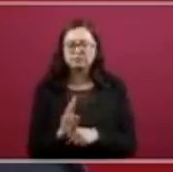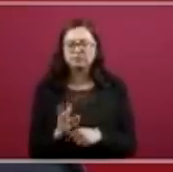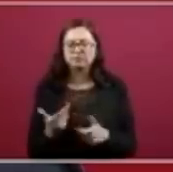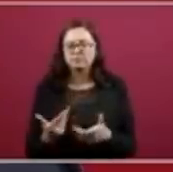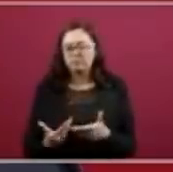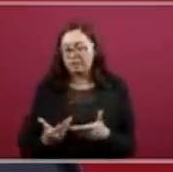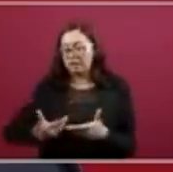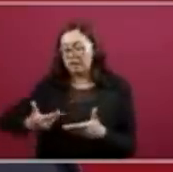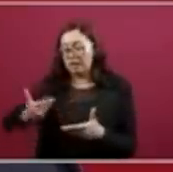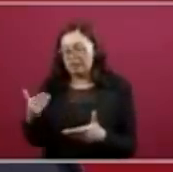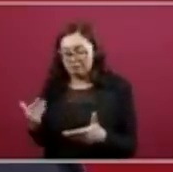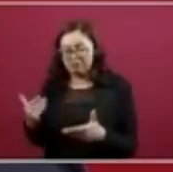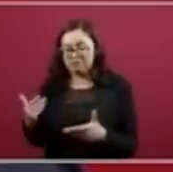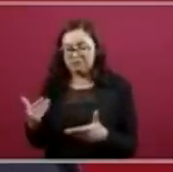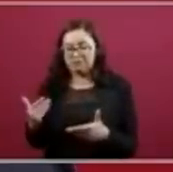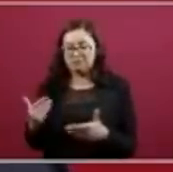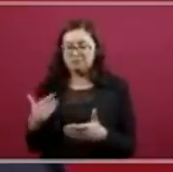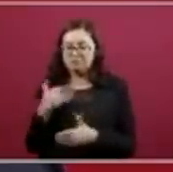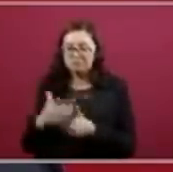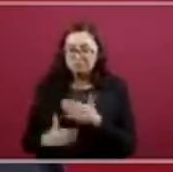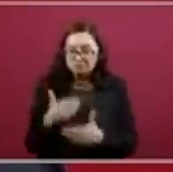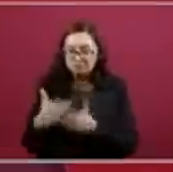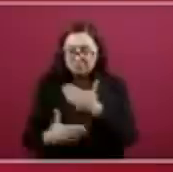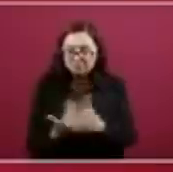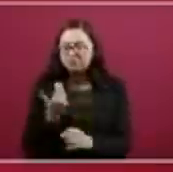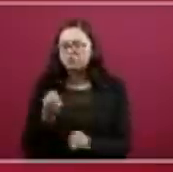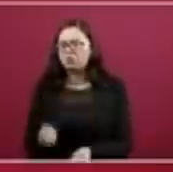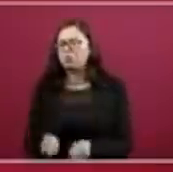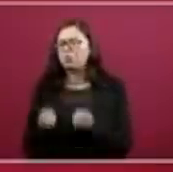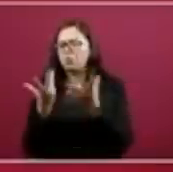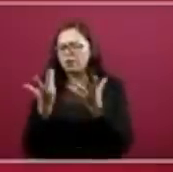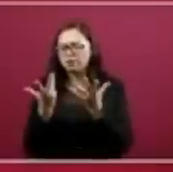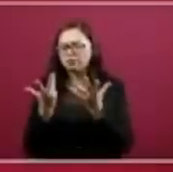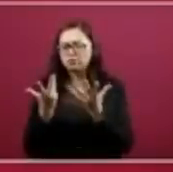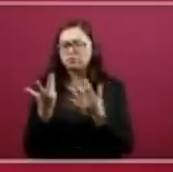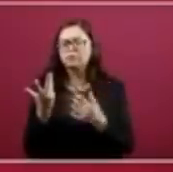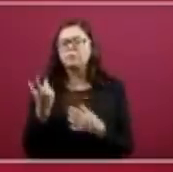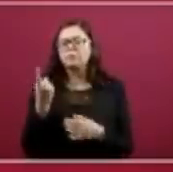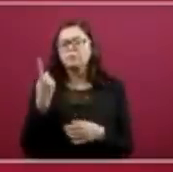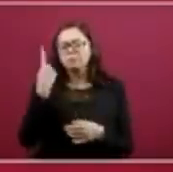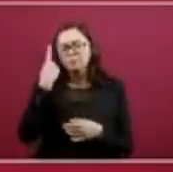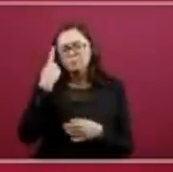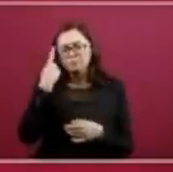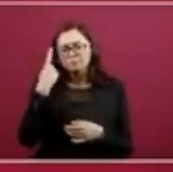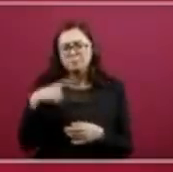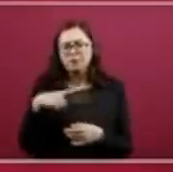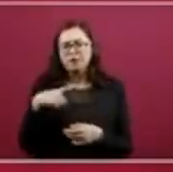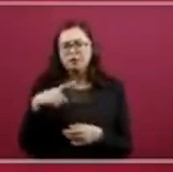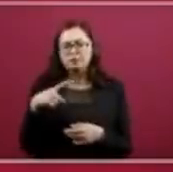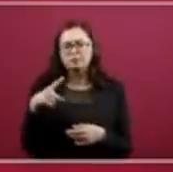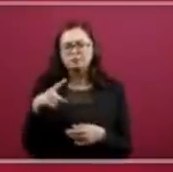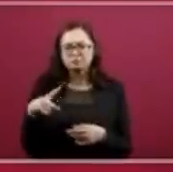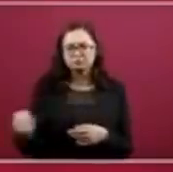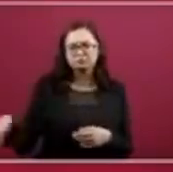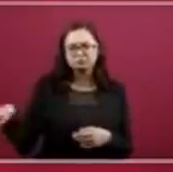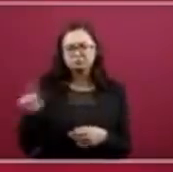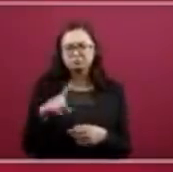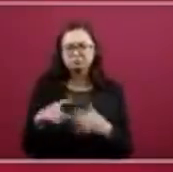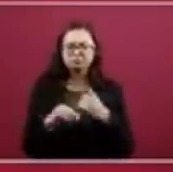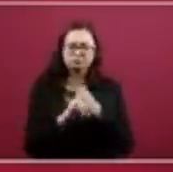tenía contemplado, cuál es el avance, para que puedan ustedes tener